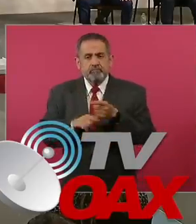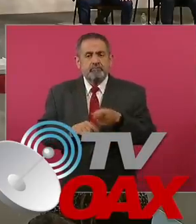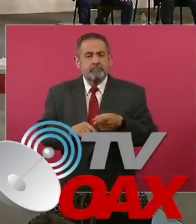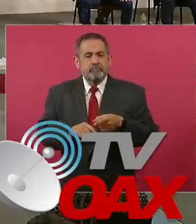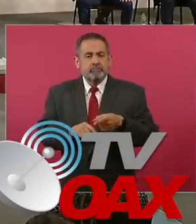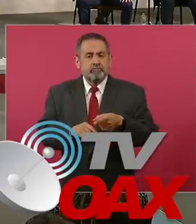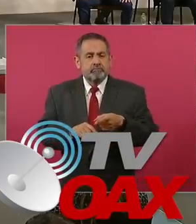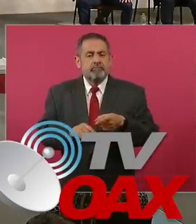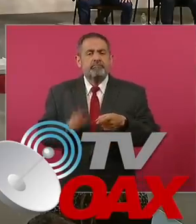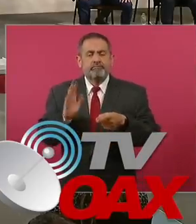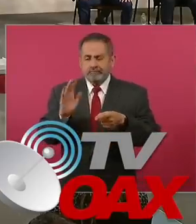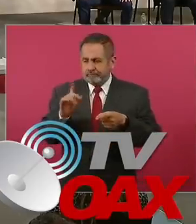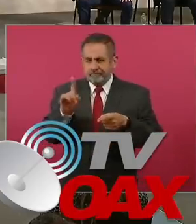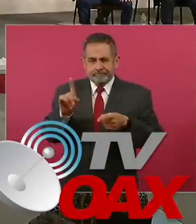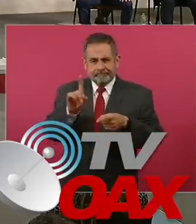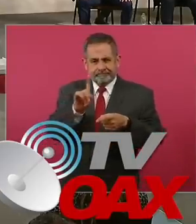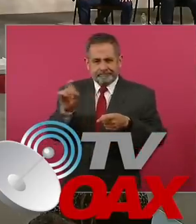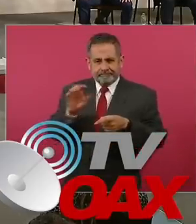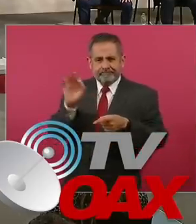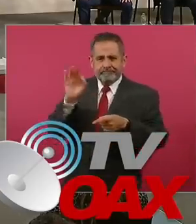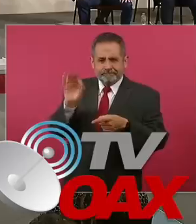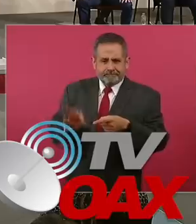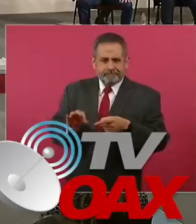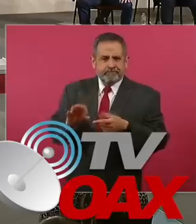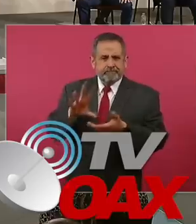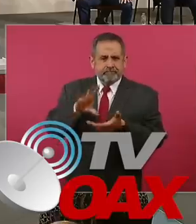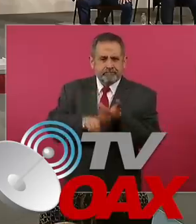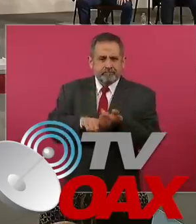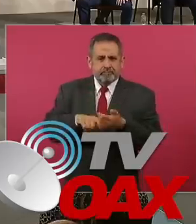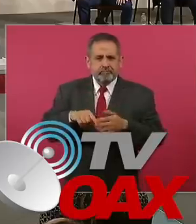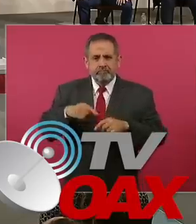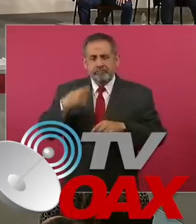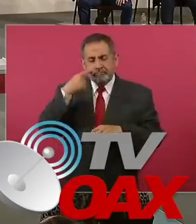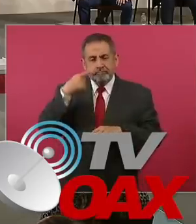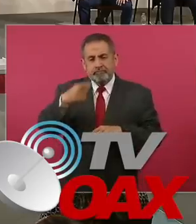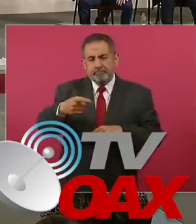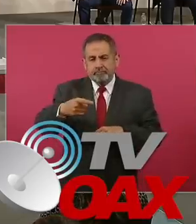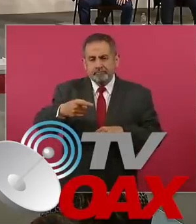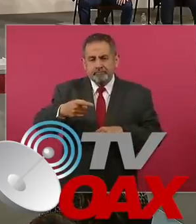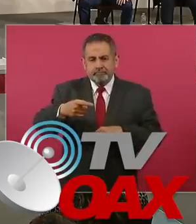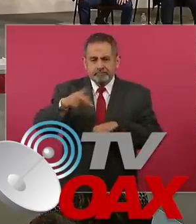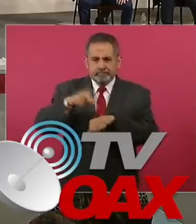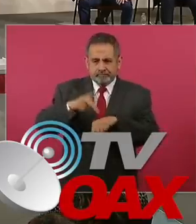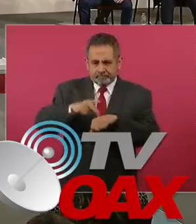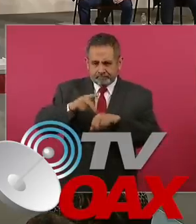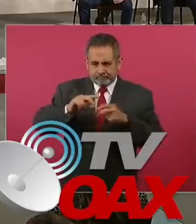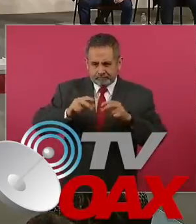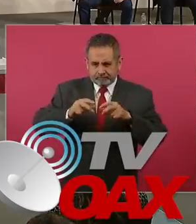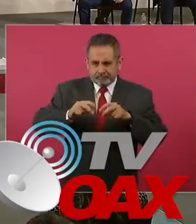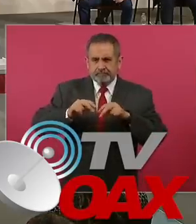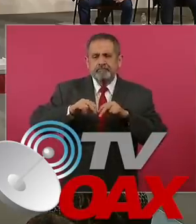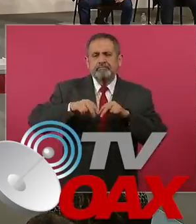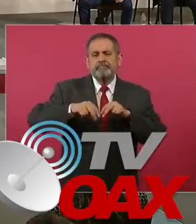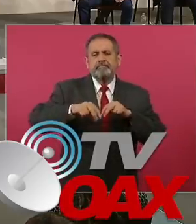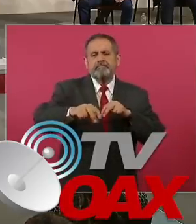ya 100% el tendido del subalastro. El subalastro